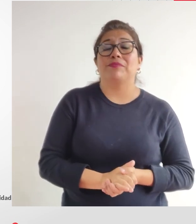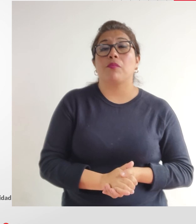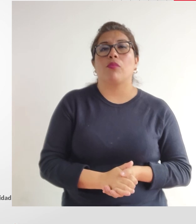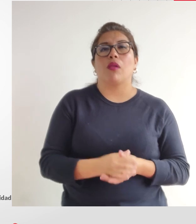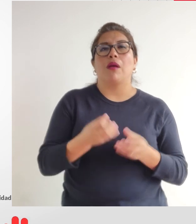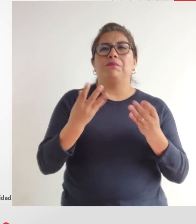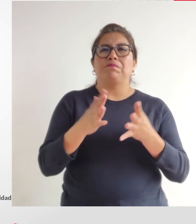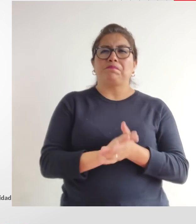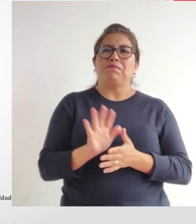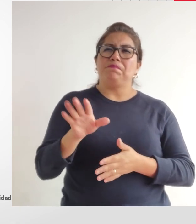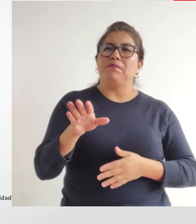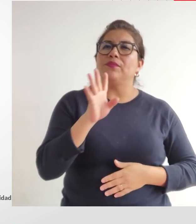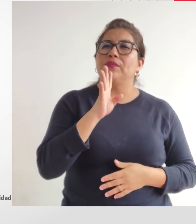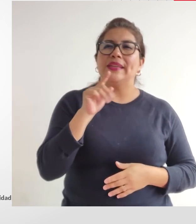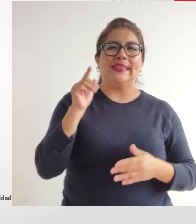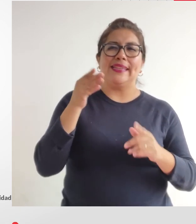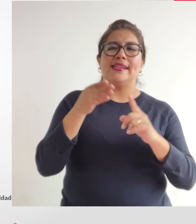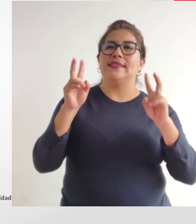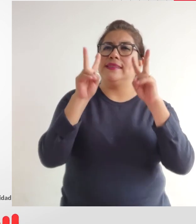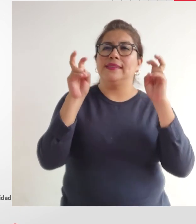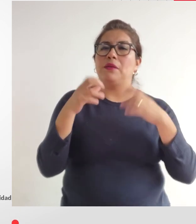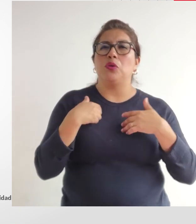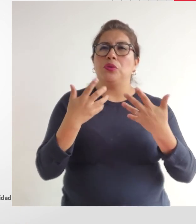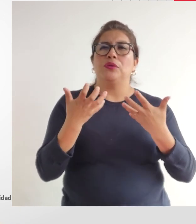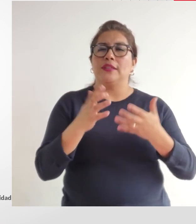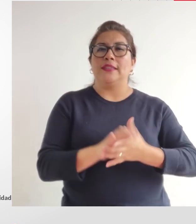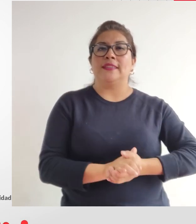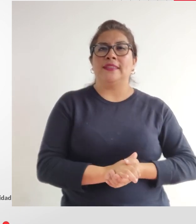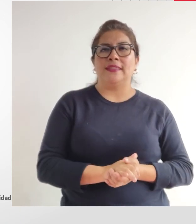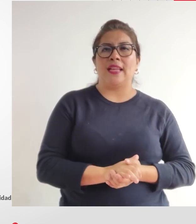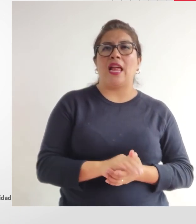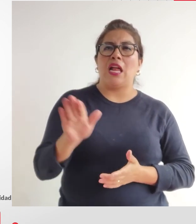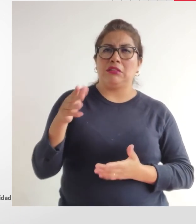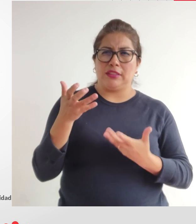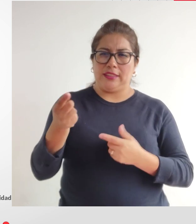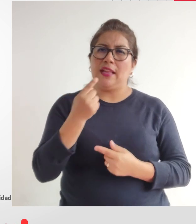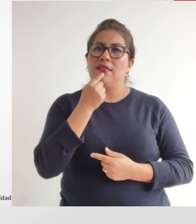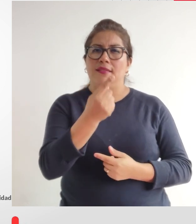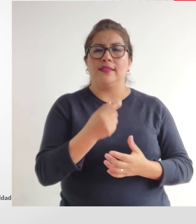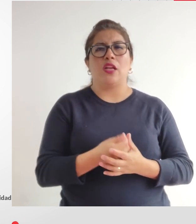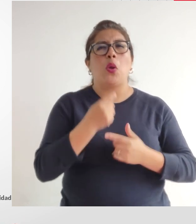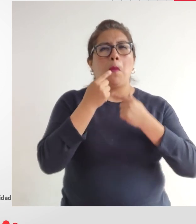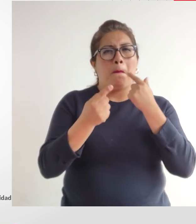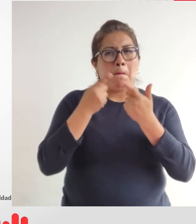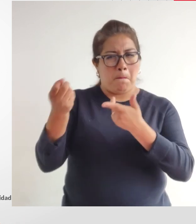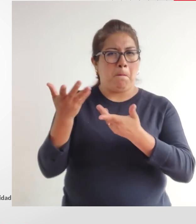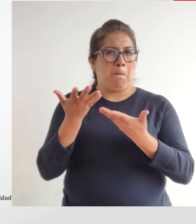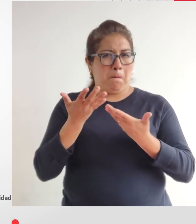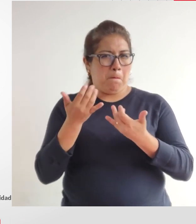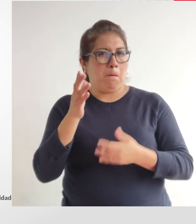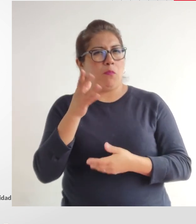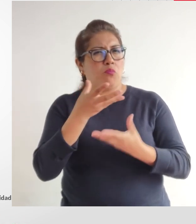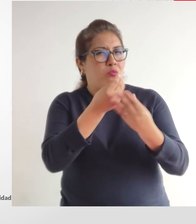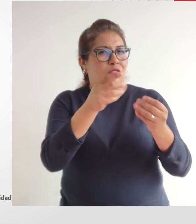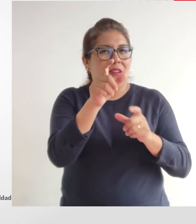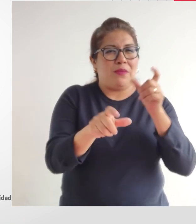pero justamente hablando de este tema quisiera que le cuente a los miles